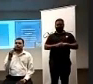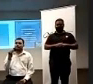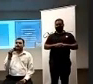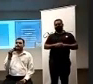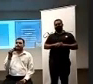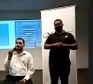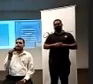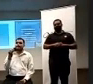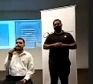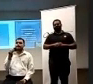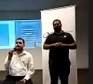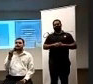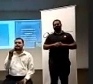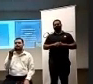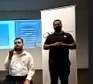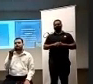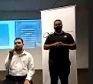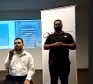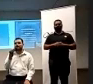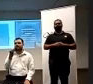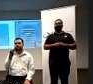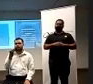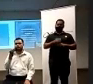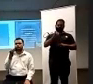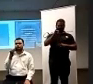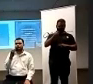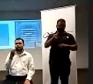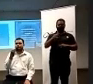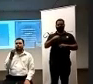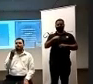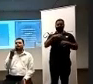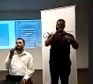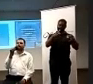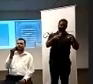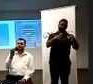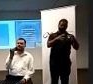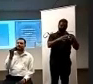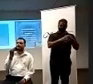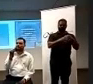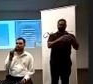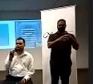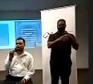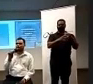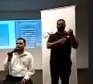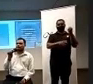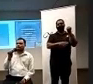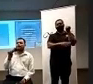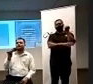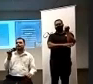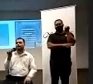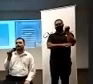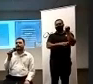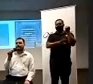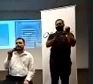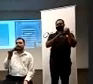Porque puedo hacer volver y todo eso. Sí estoy en un grupo de riesgo, pero no en una enfermedad. Entonces son